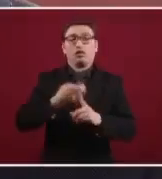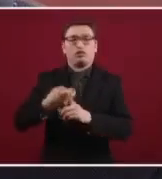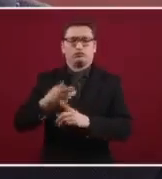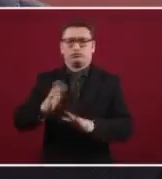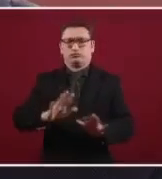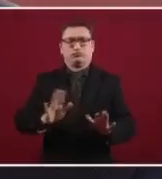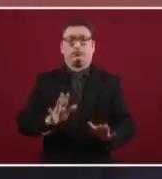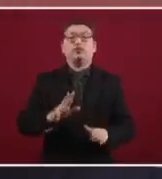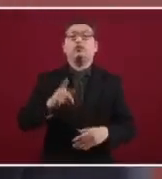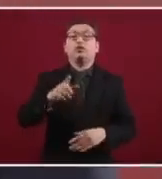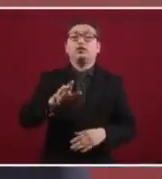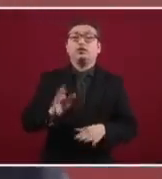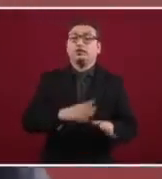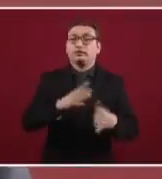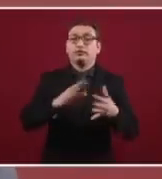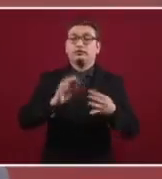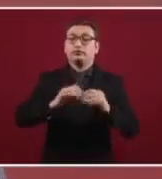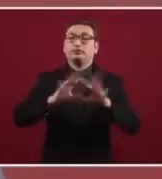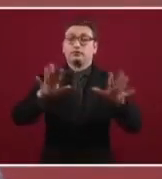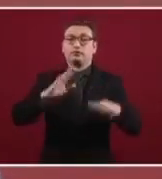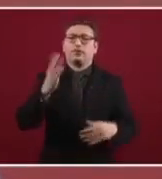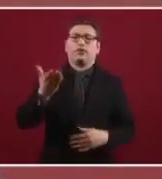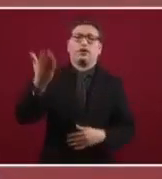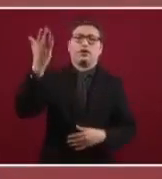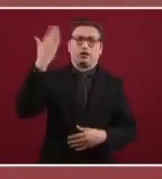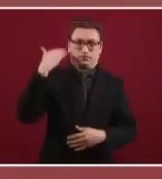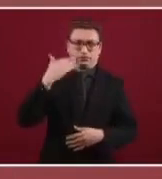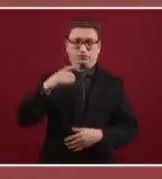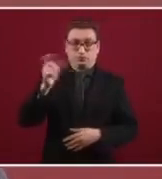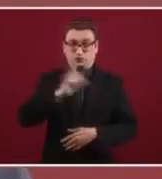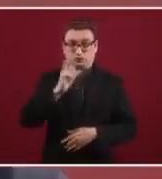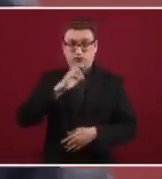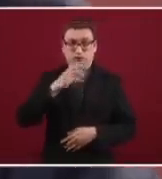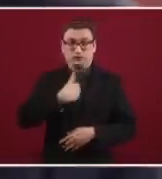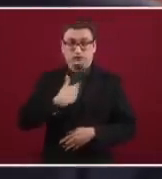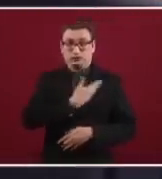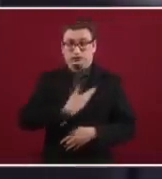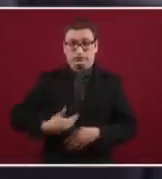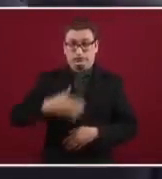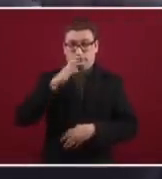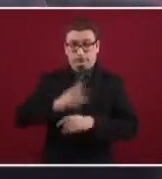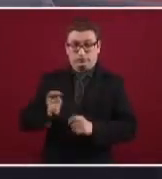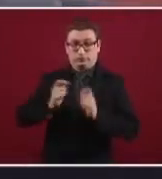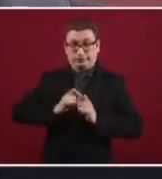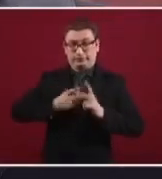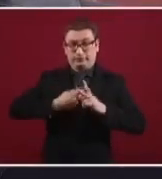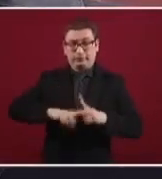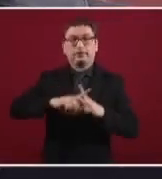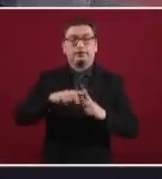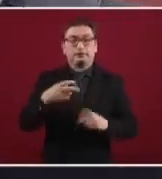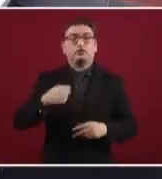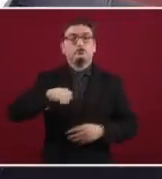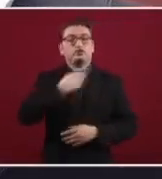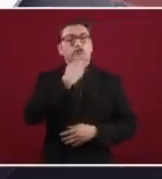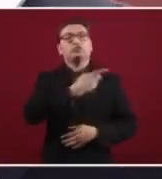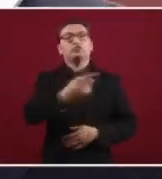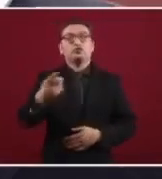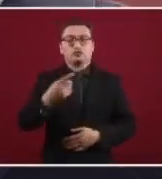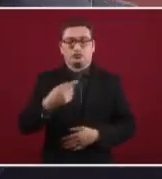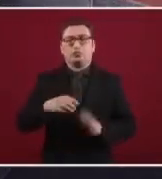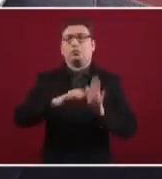También aclaro que dije desde la toma de posesión que si la